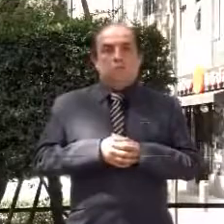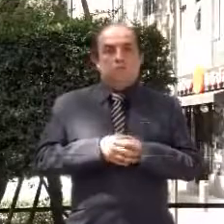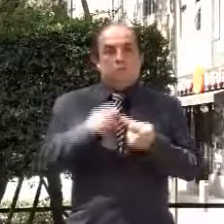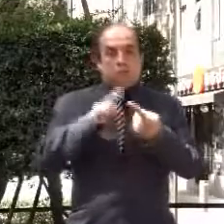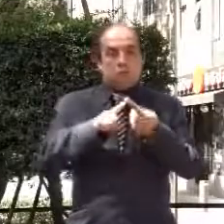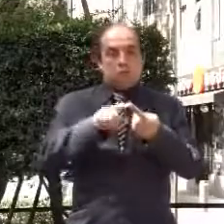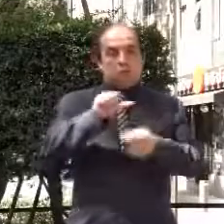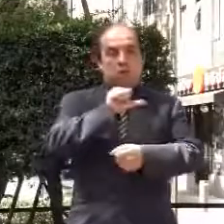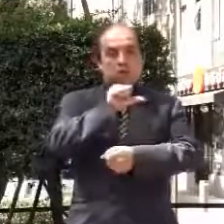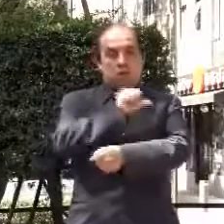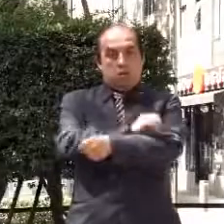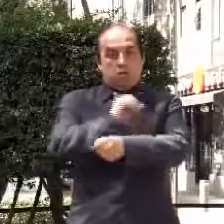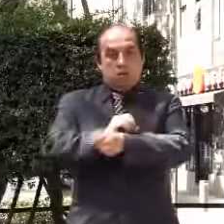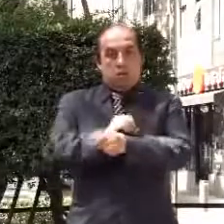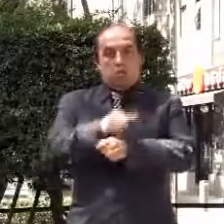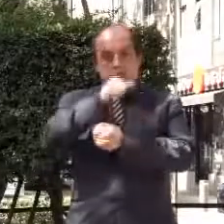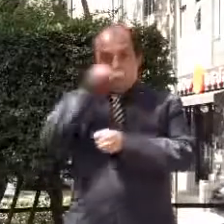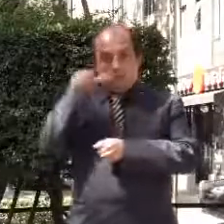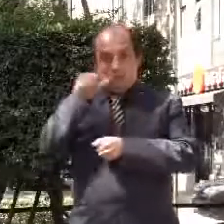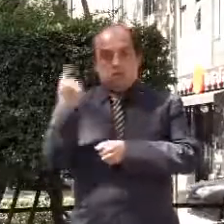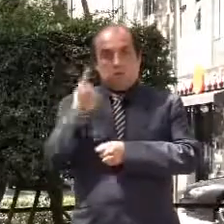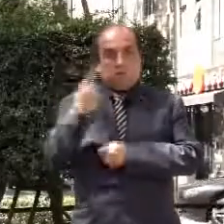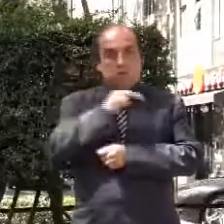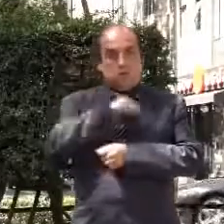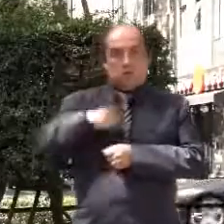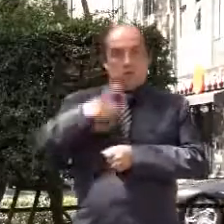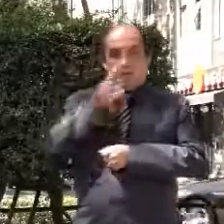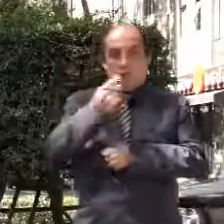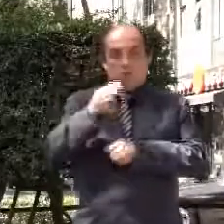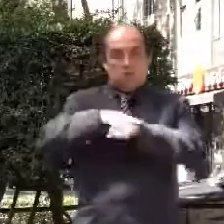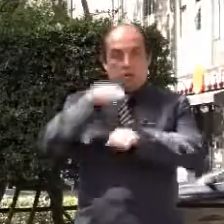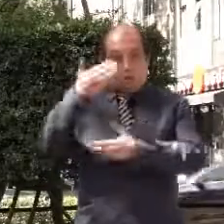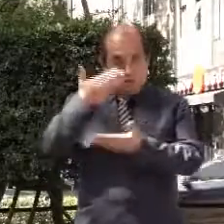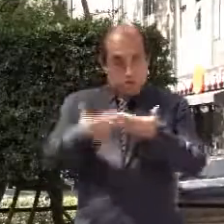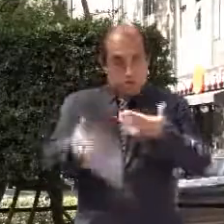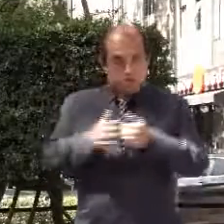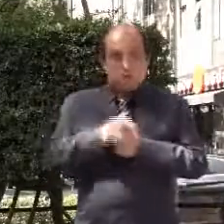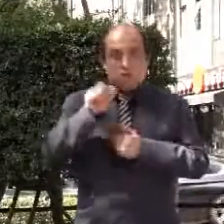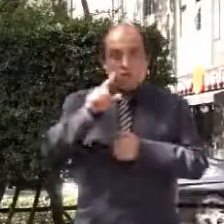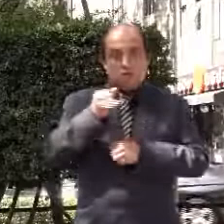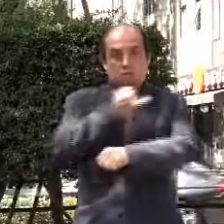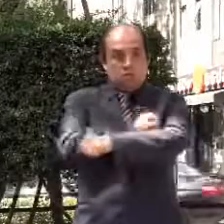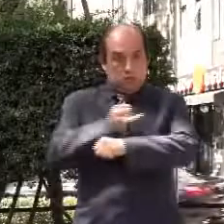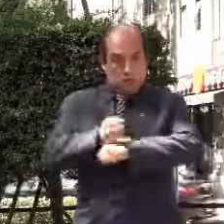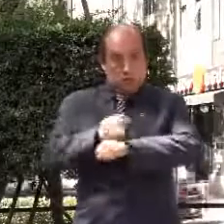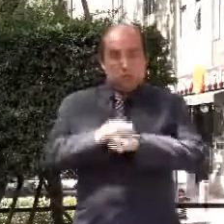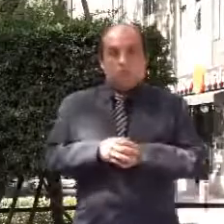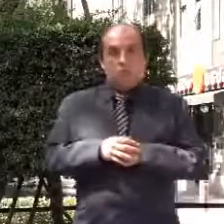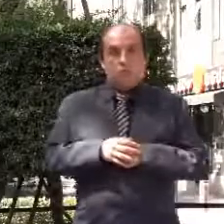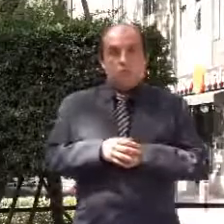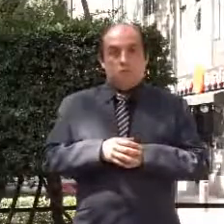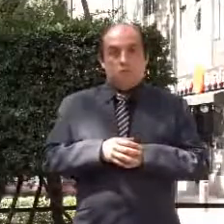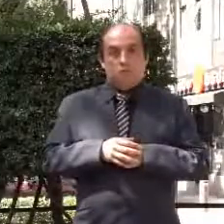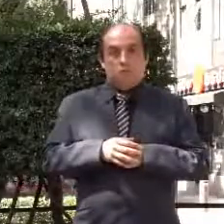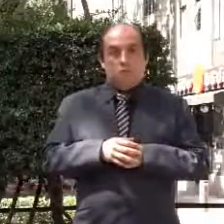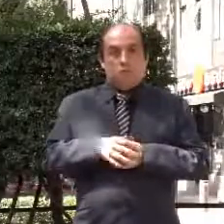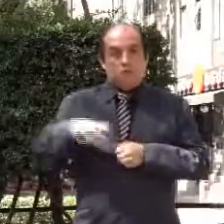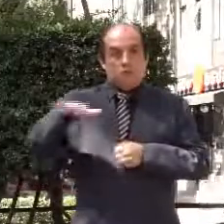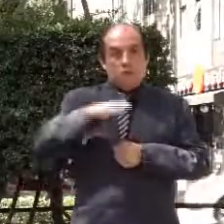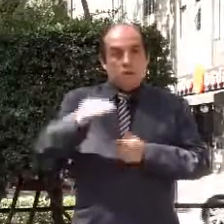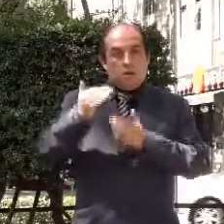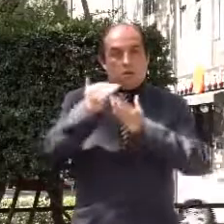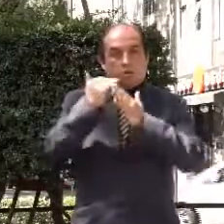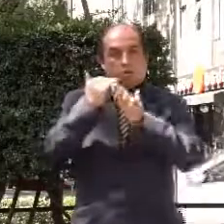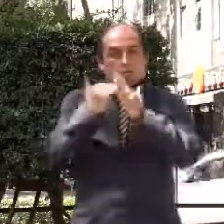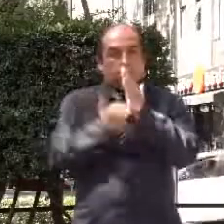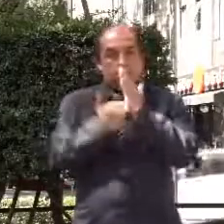Álvaro Obregón y Benito Juárez, que es lo que hemos comentado más en este momento, también en Iztapalapa, en la zona baja, en